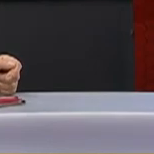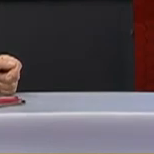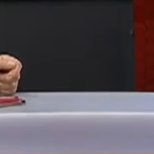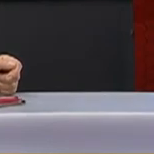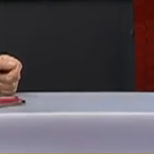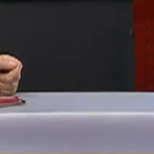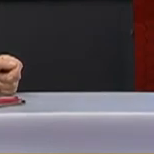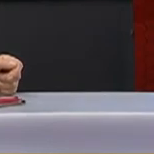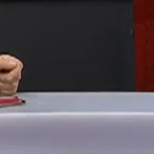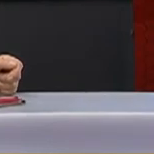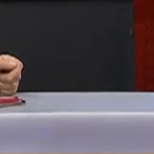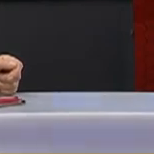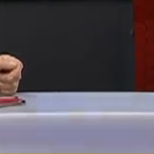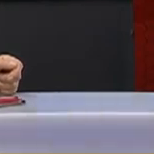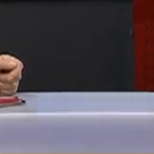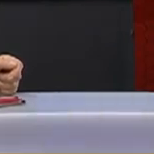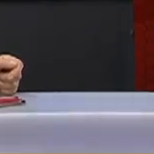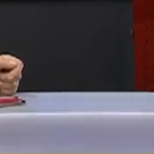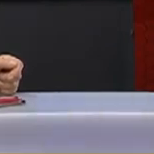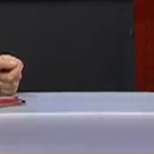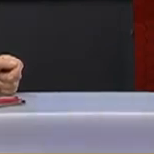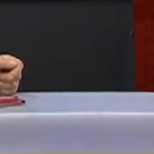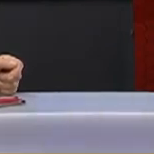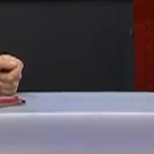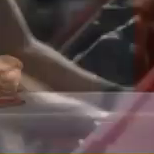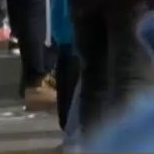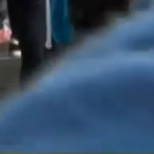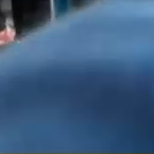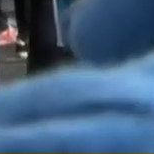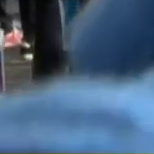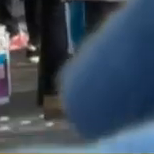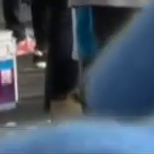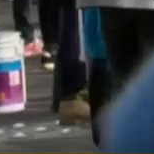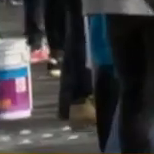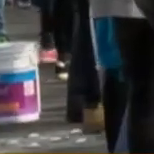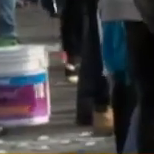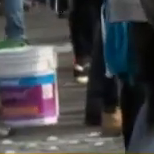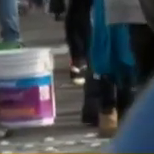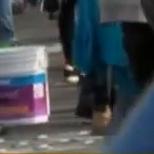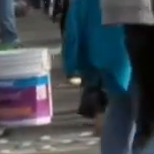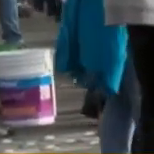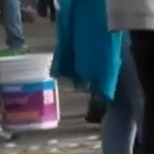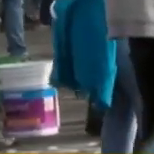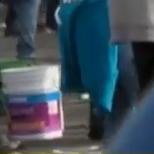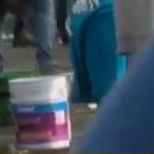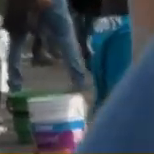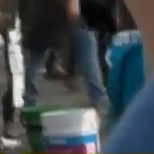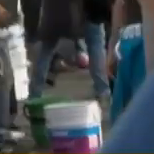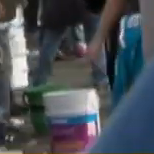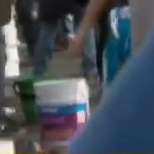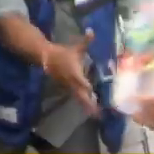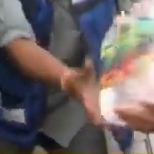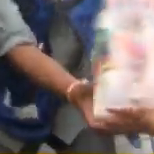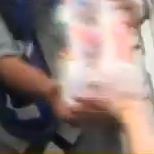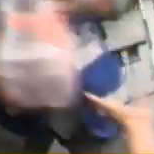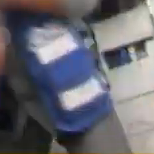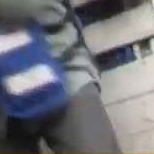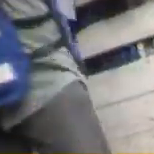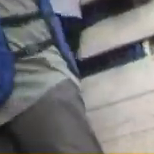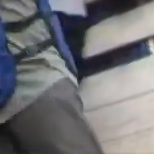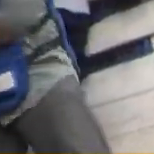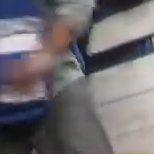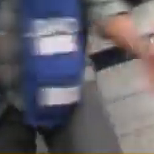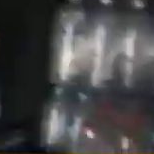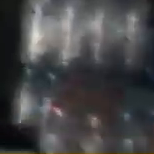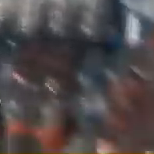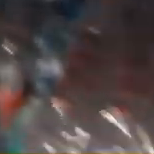Y bueno, un grupo de personas ajenas a la Universidad Nacional Autónoma de México tomó el control nada menos que del centro de acopio que está en el